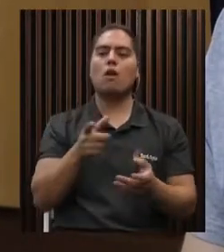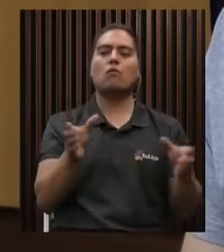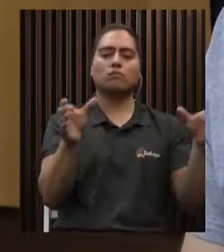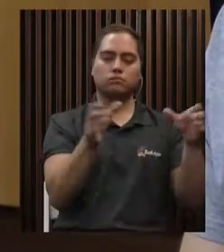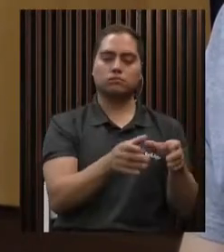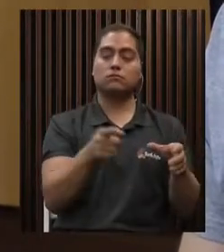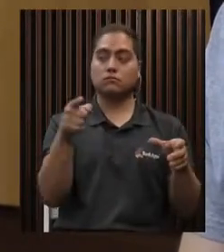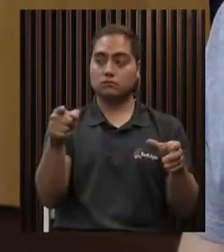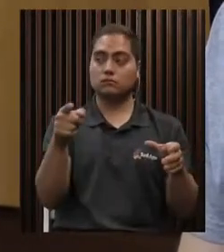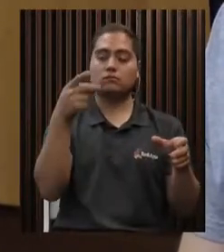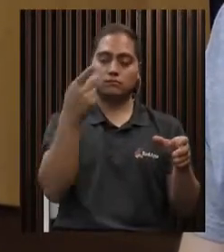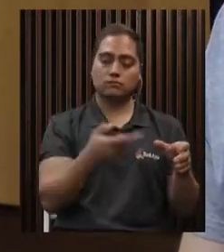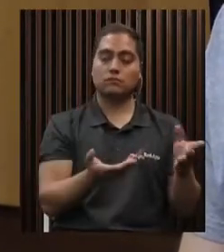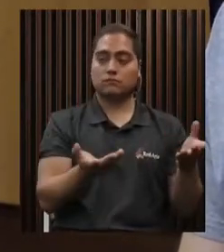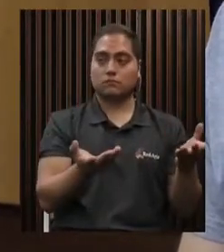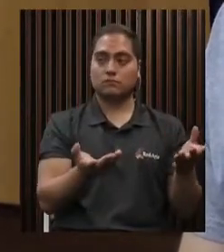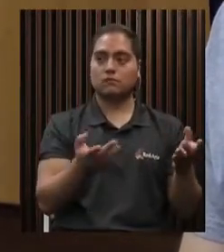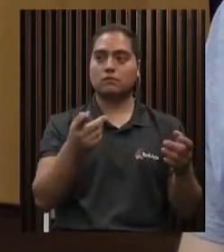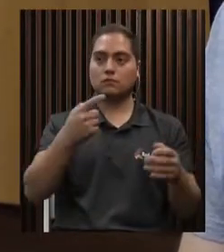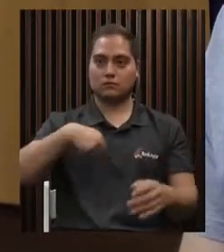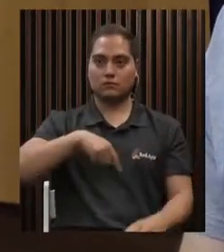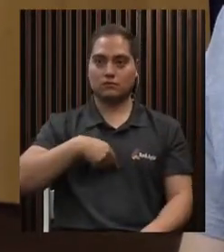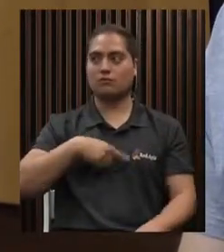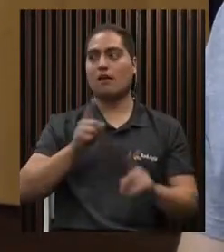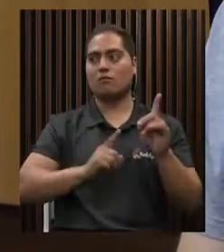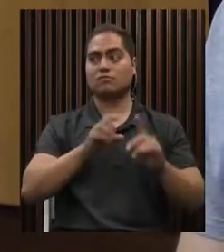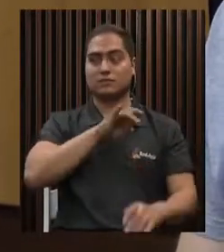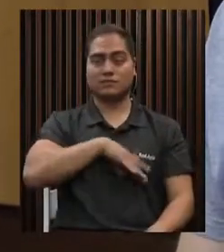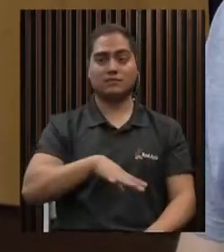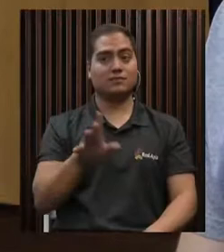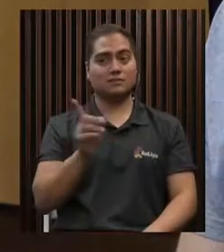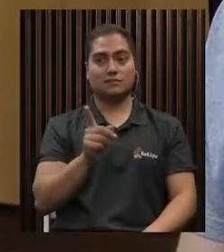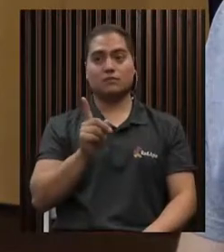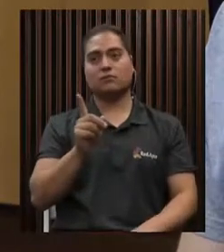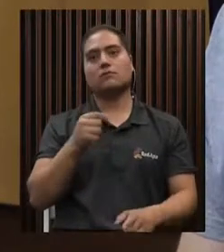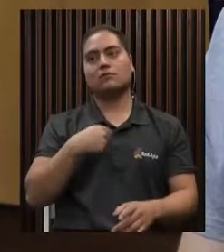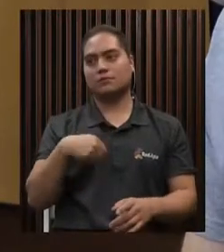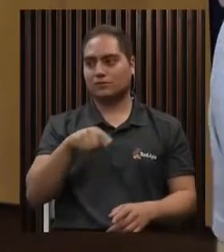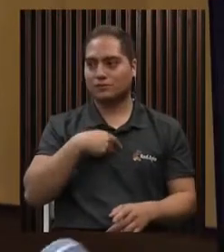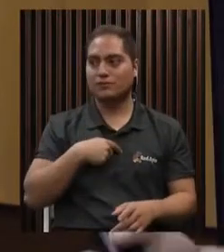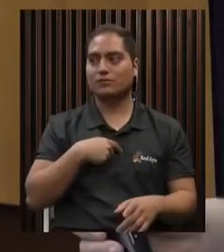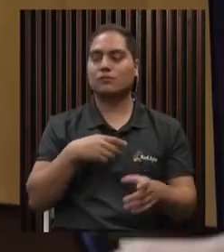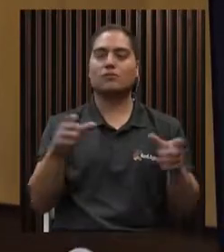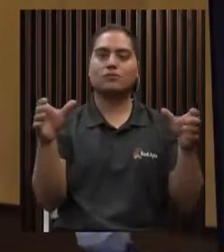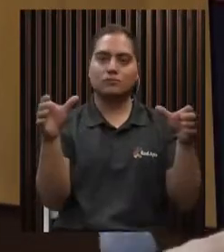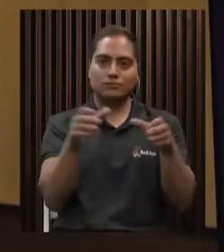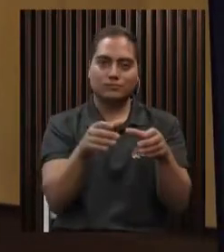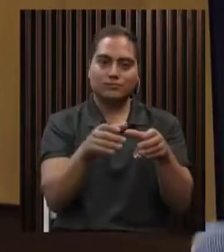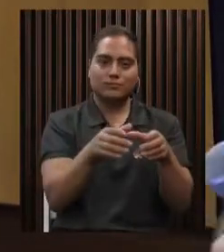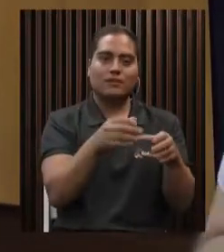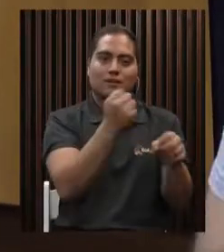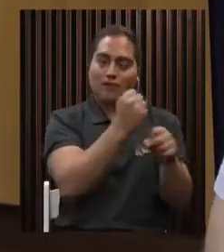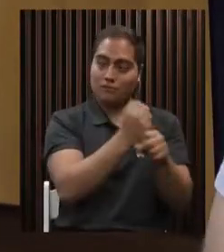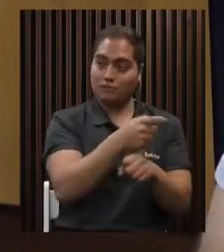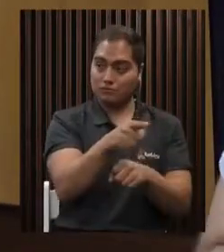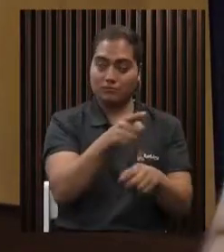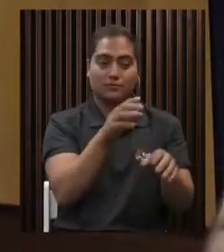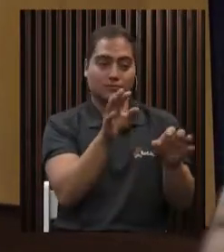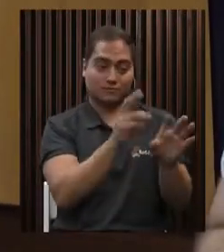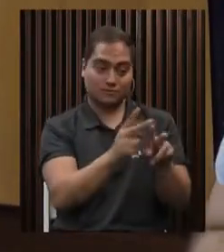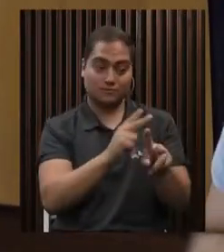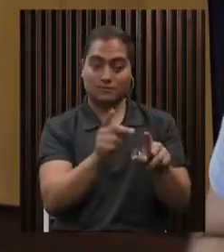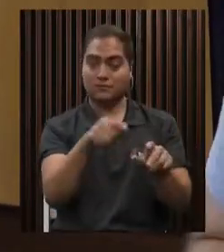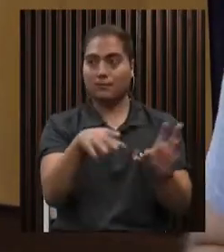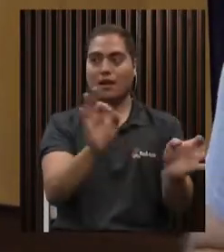Chile, a lo mejor no vamos a conocer su organización. Una pequeña descripción entonces del trabajo que hacen sería bueno. Y si no son parte de una